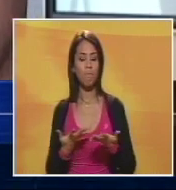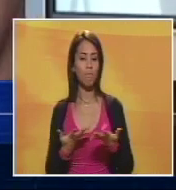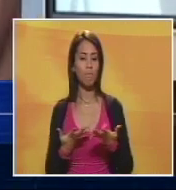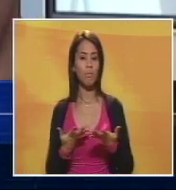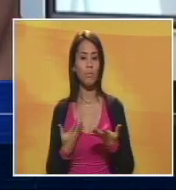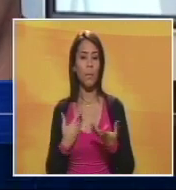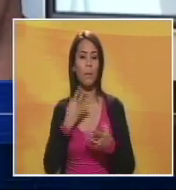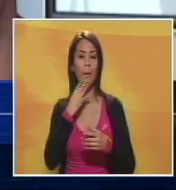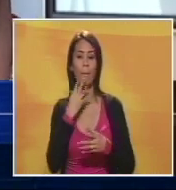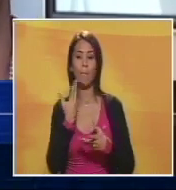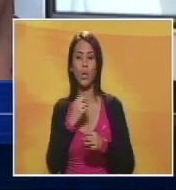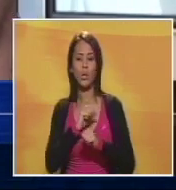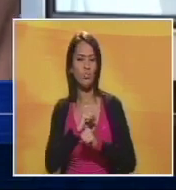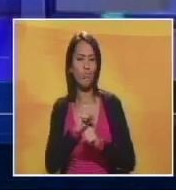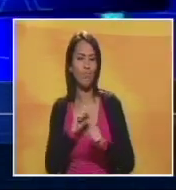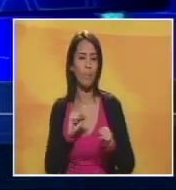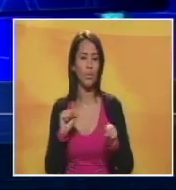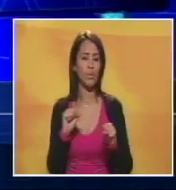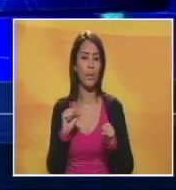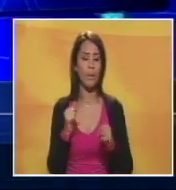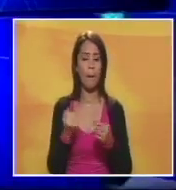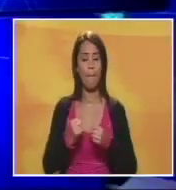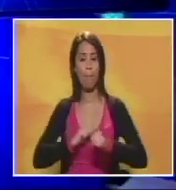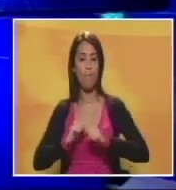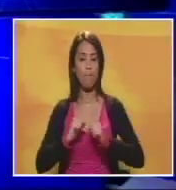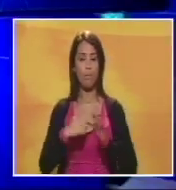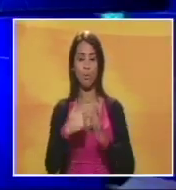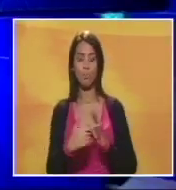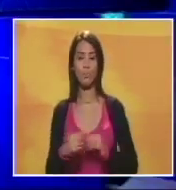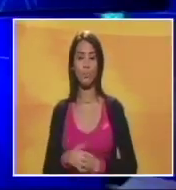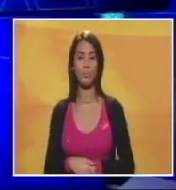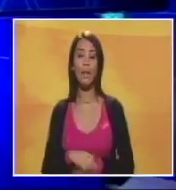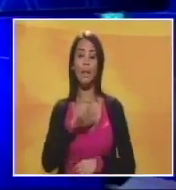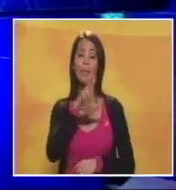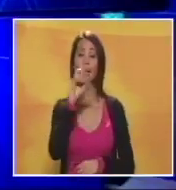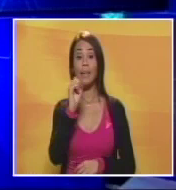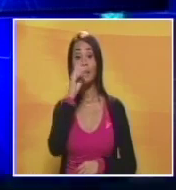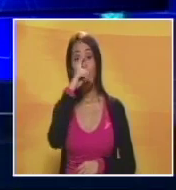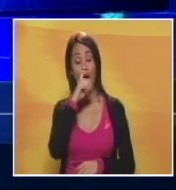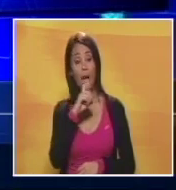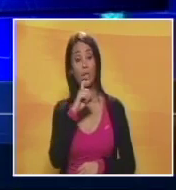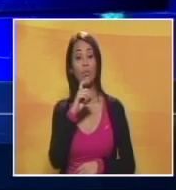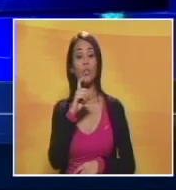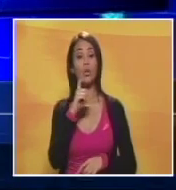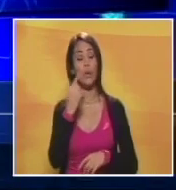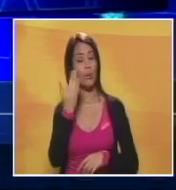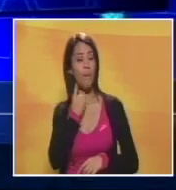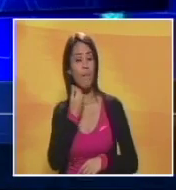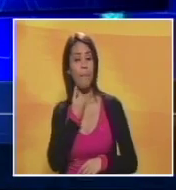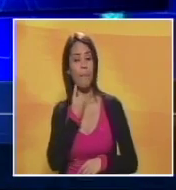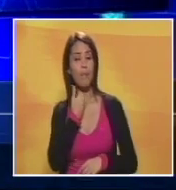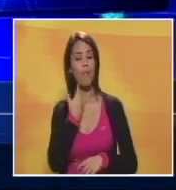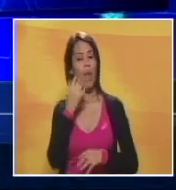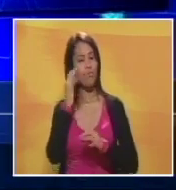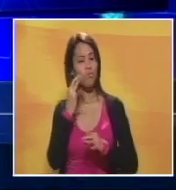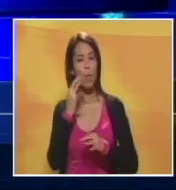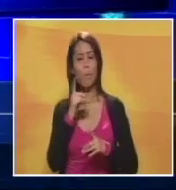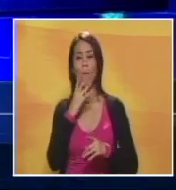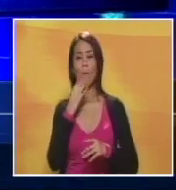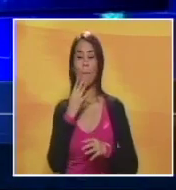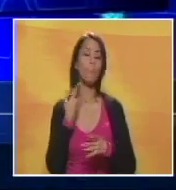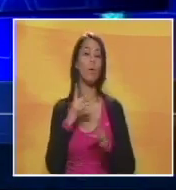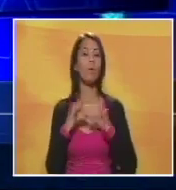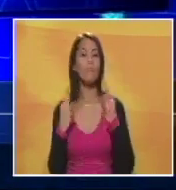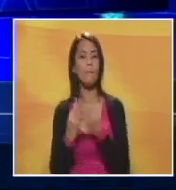la incapacidad en el futuro y se mantenga funcional. Es más común a partir de los 30 años y aunque la artritis psoriática no es una enfermedad hereditaria,